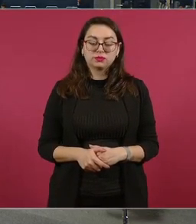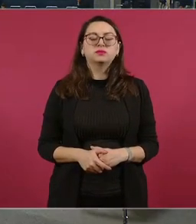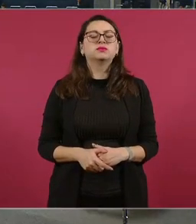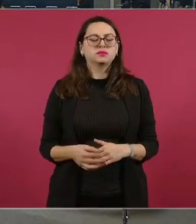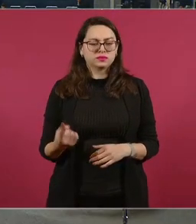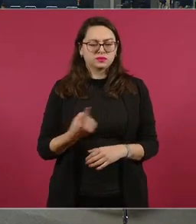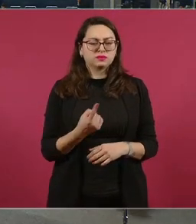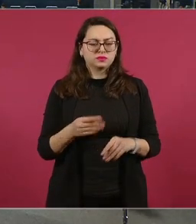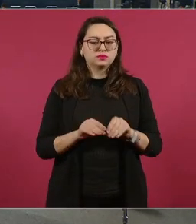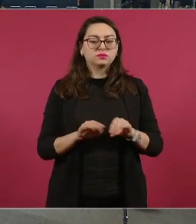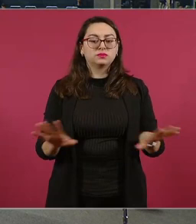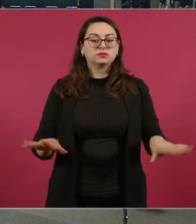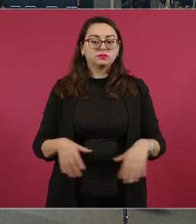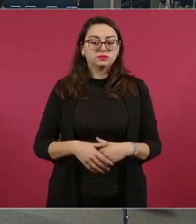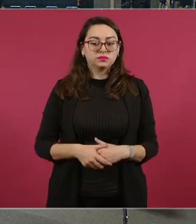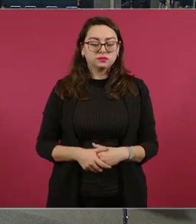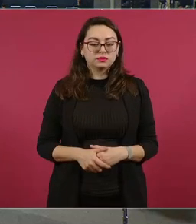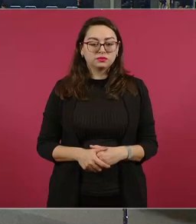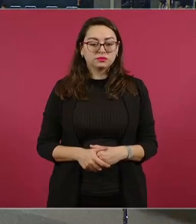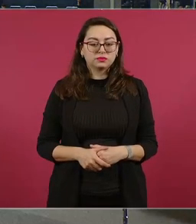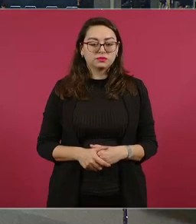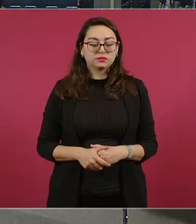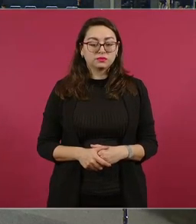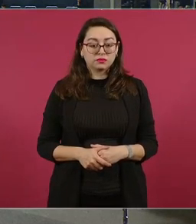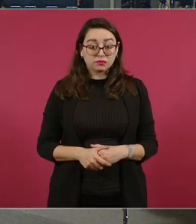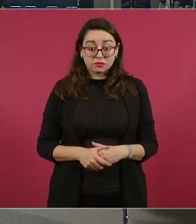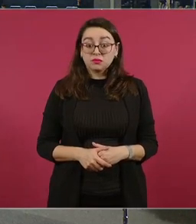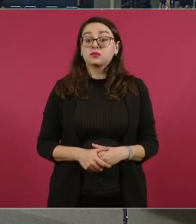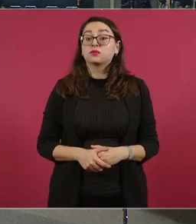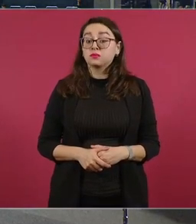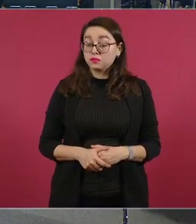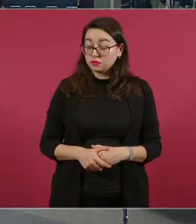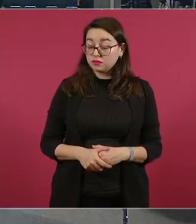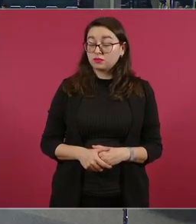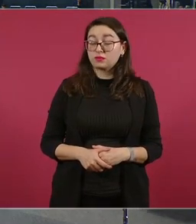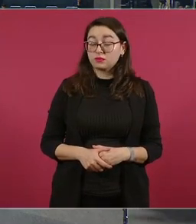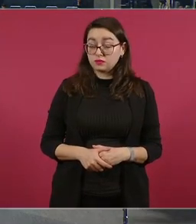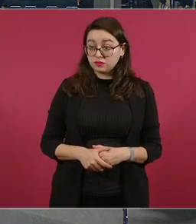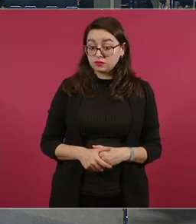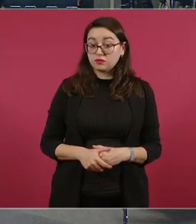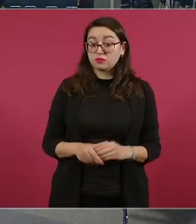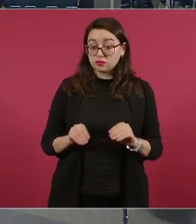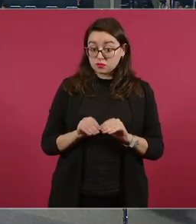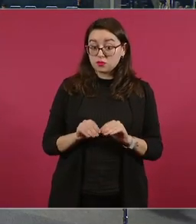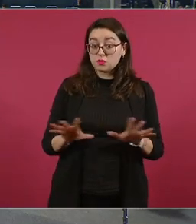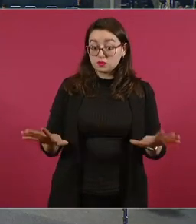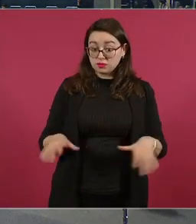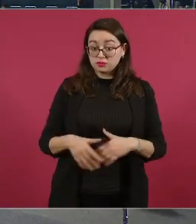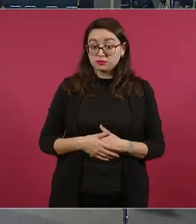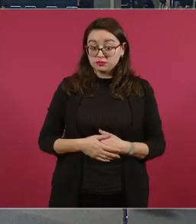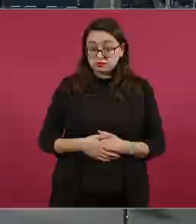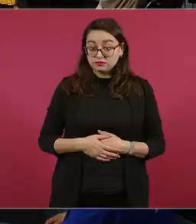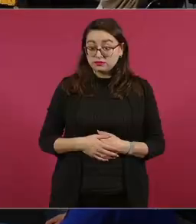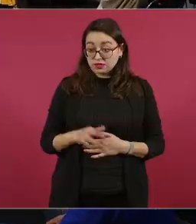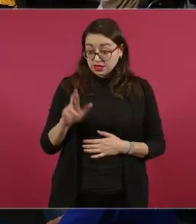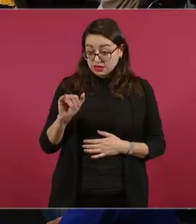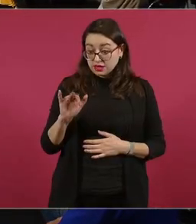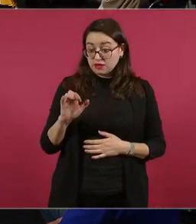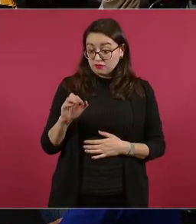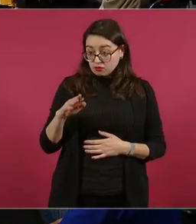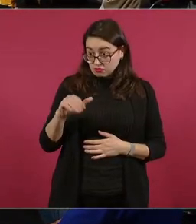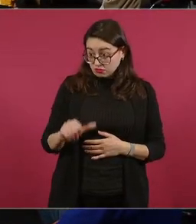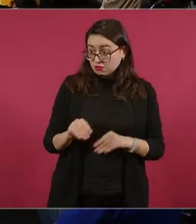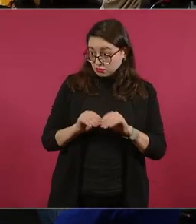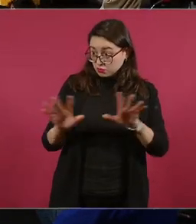qué? Todo lo de caso Colosio que. No, así lo no. Ellos están pendientes los de Reforma.